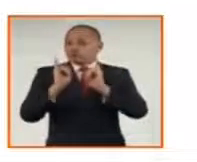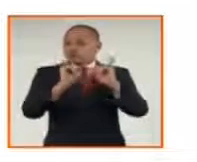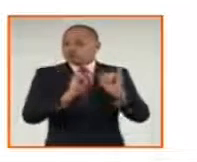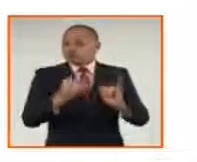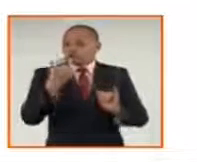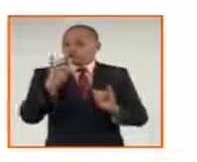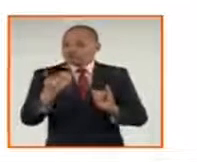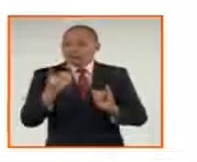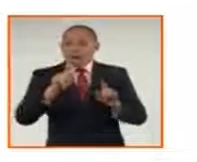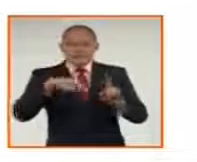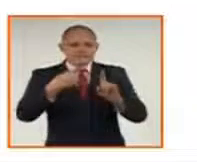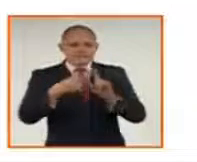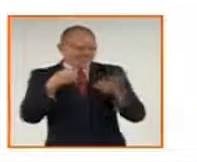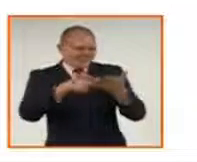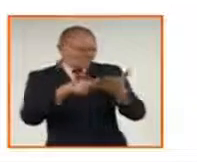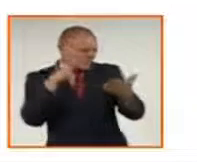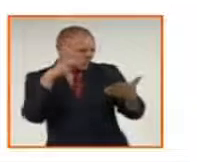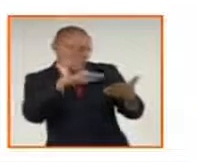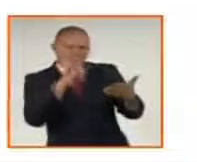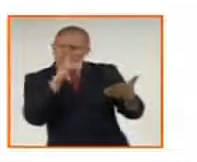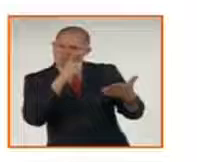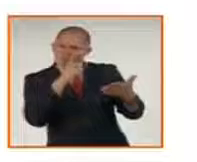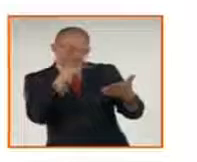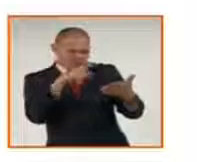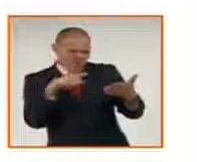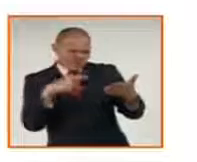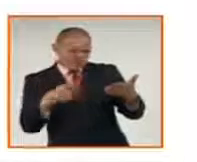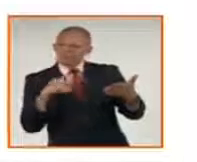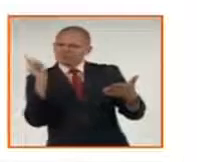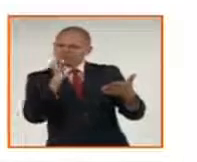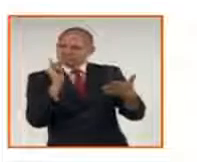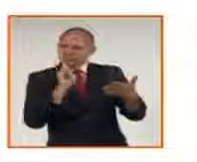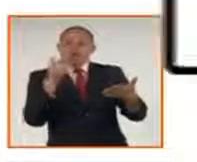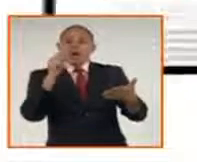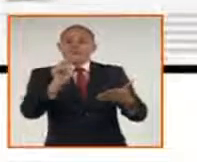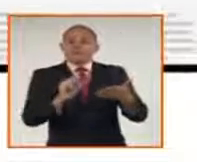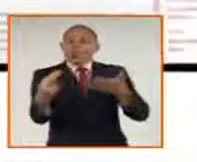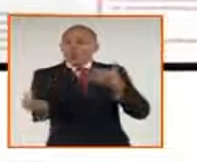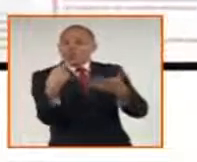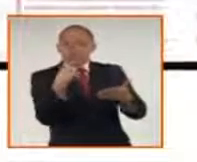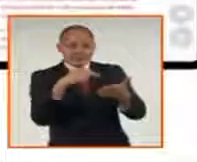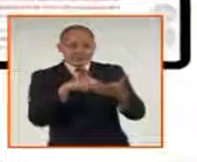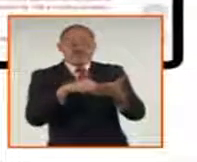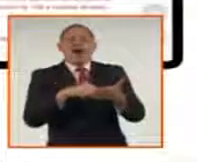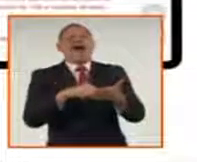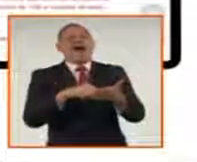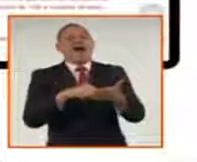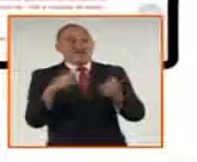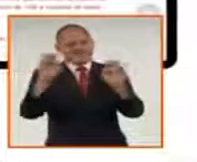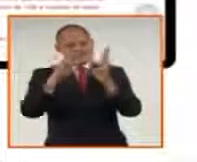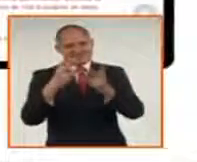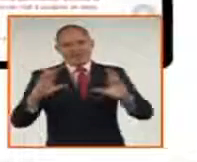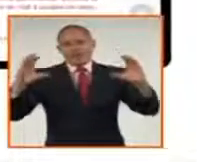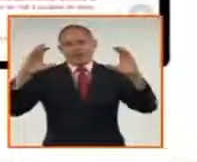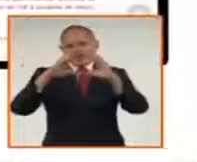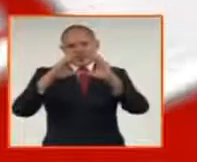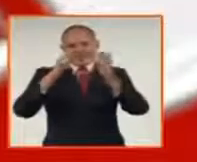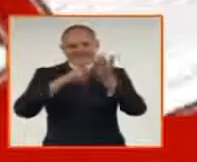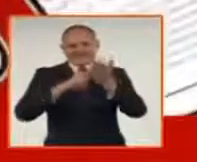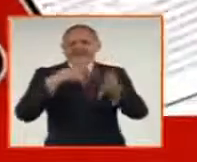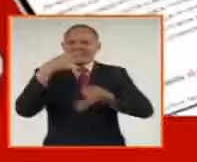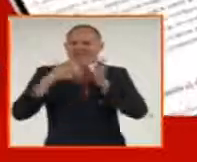imagen y los sonidos de cada día. Los comentarios de nuestros lectores. Cuba Debate. Una mirada desde Cuba en el espacio público